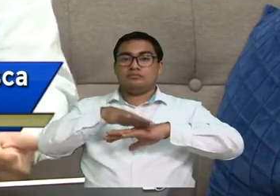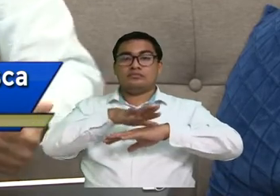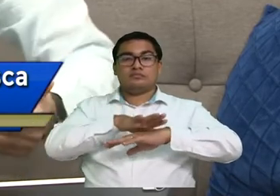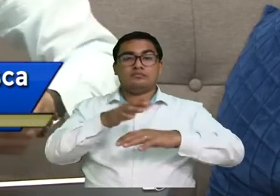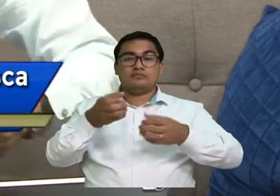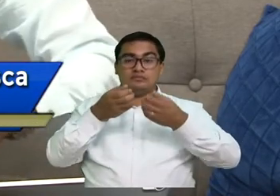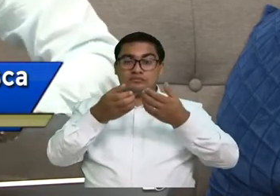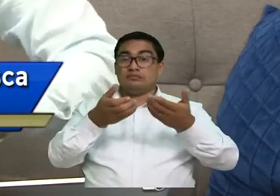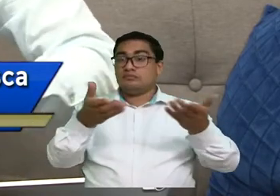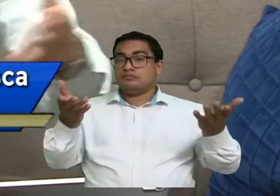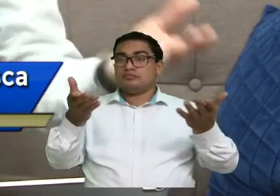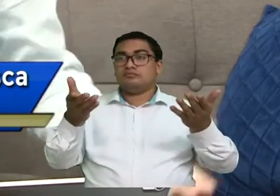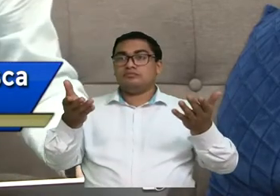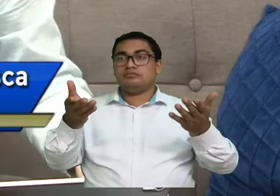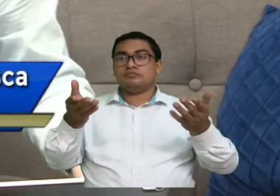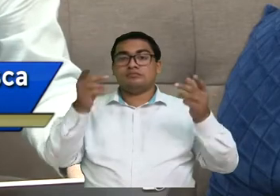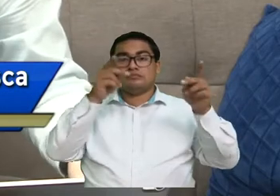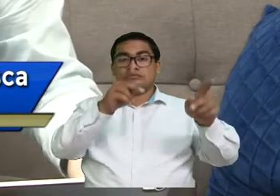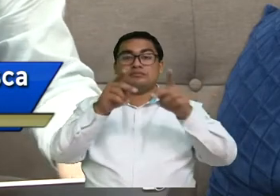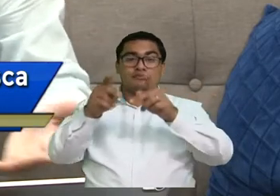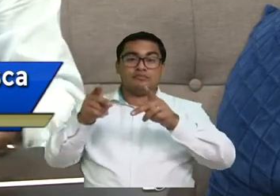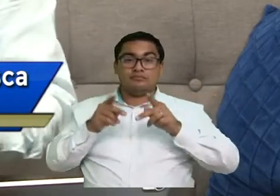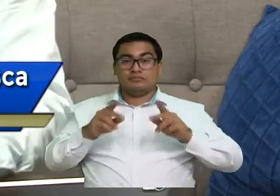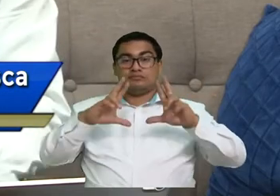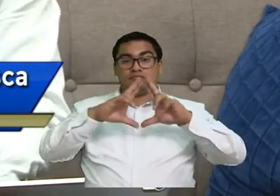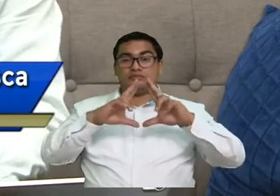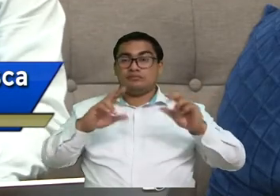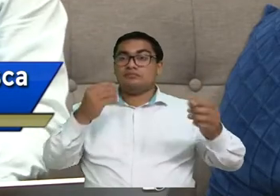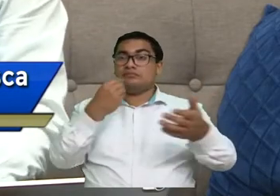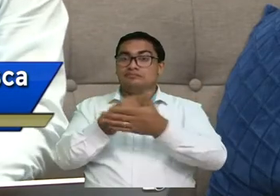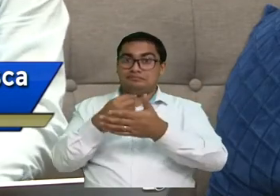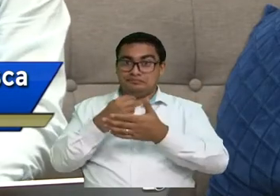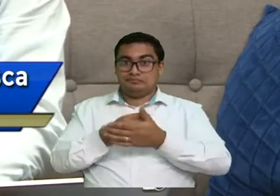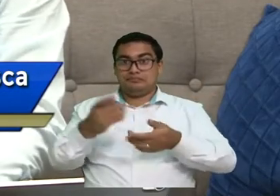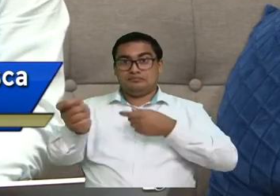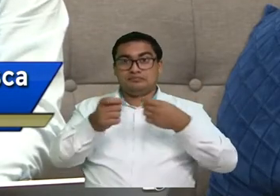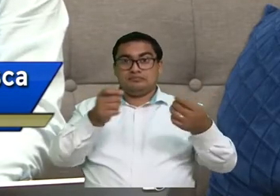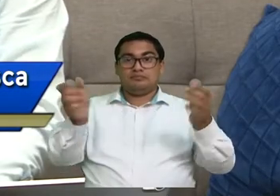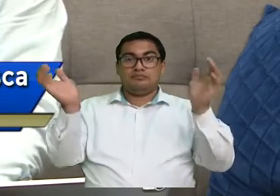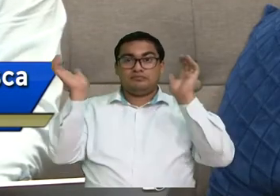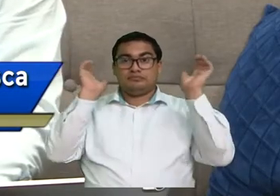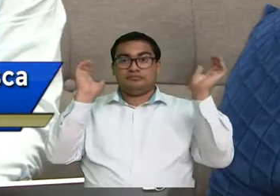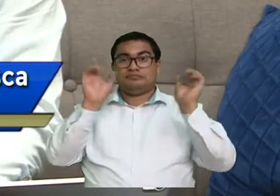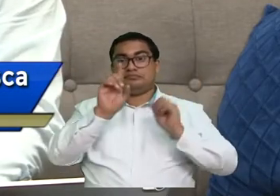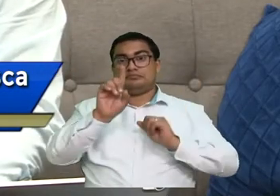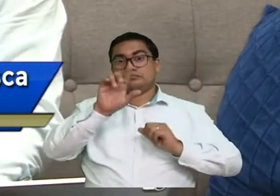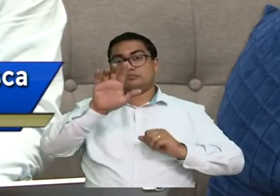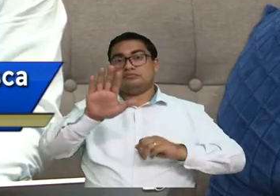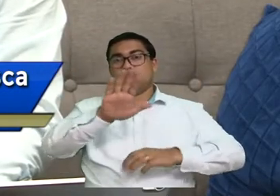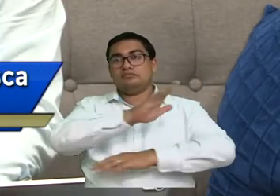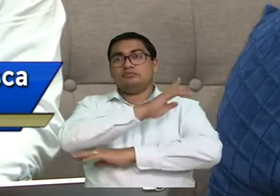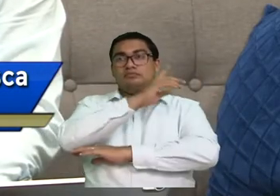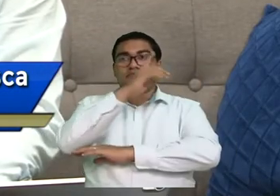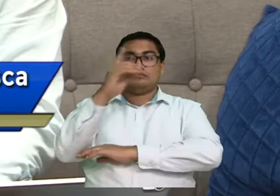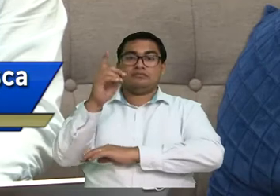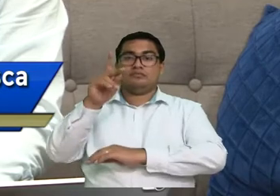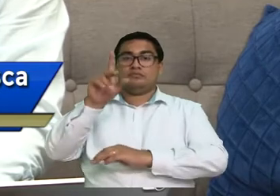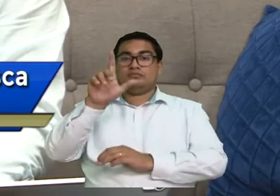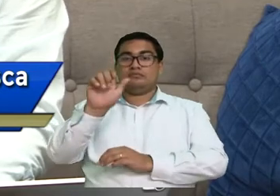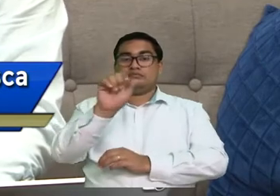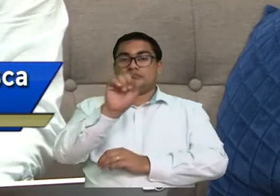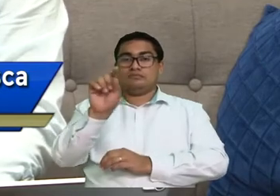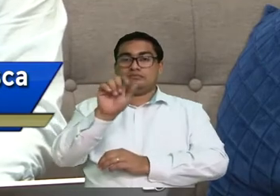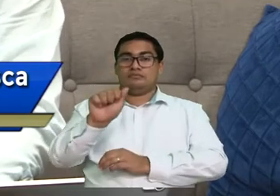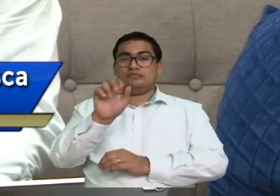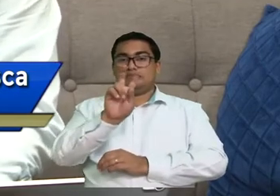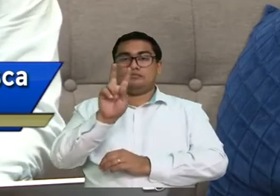Rosario, para aumentar el consumo. Entonces, estamos haciendo las ferias cada 15 días, aquí en la Plaza 22 de Agosto, pero